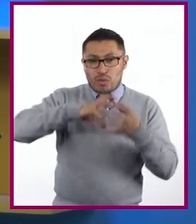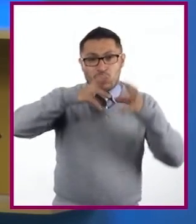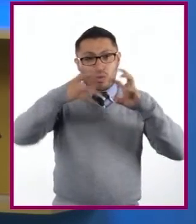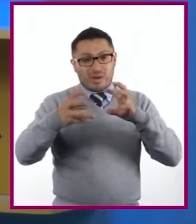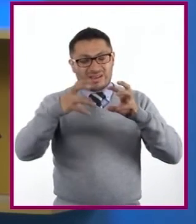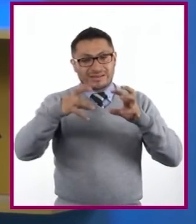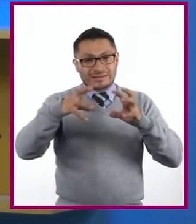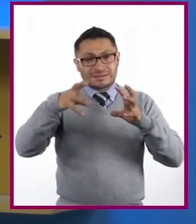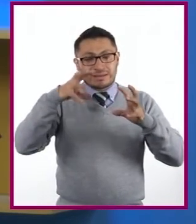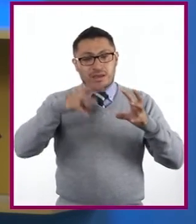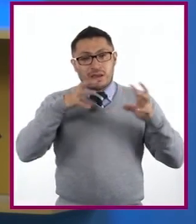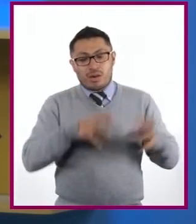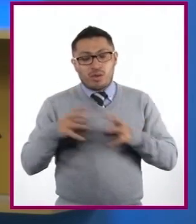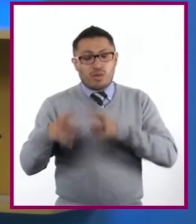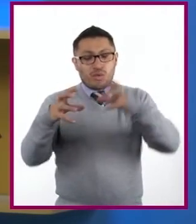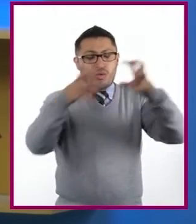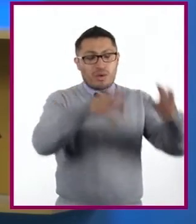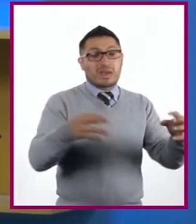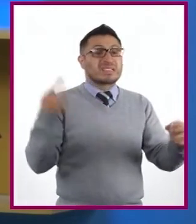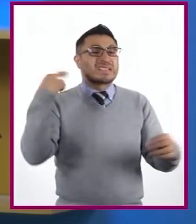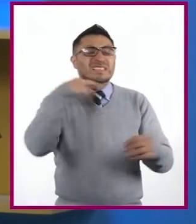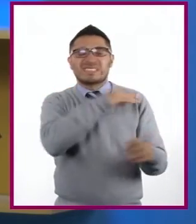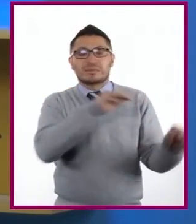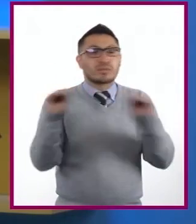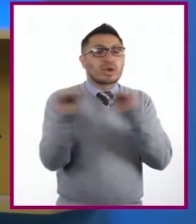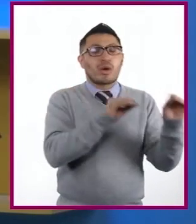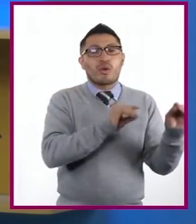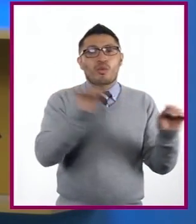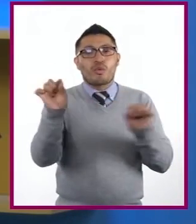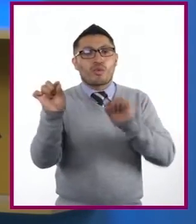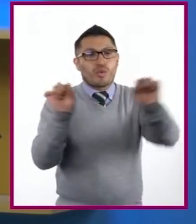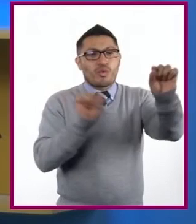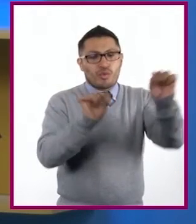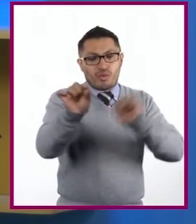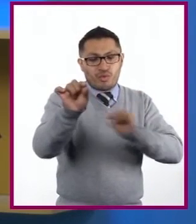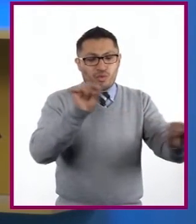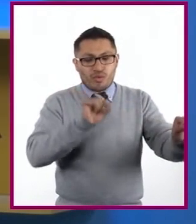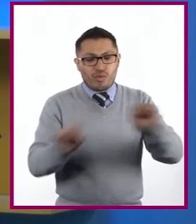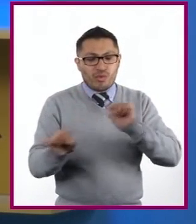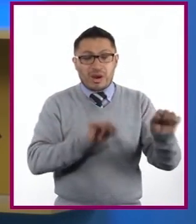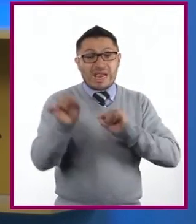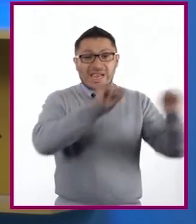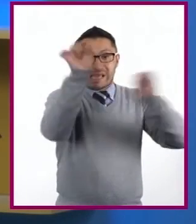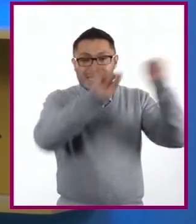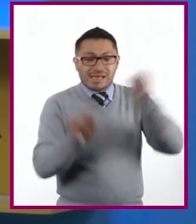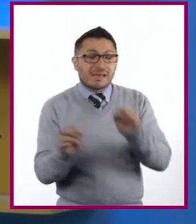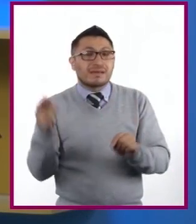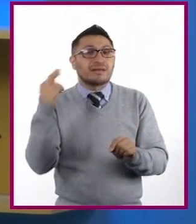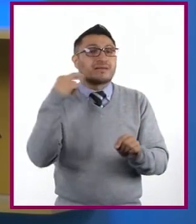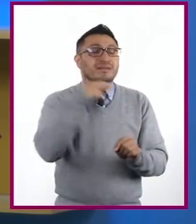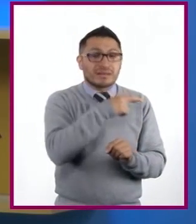de partículas, mientras más rápido se muevan de un lugar a otro, mayor es la temperatura, y